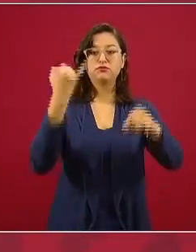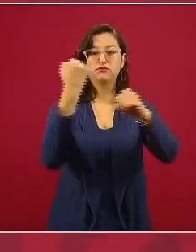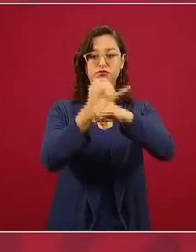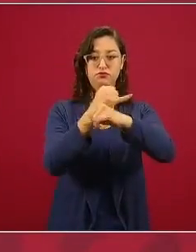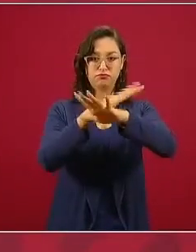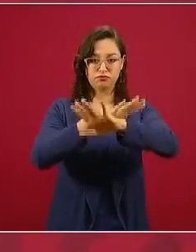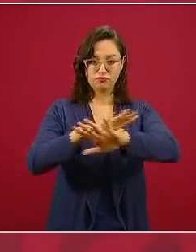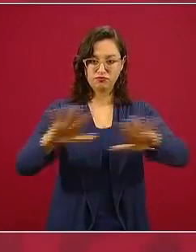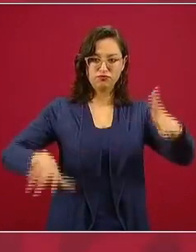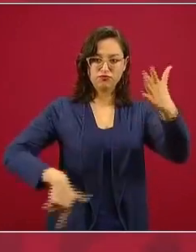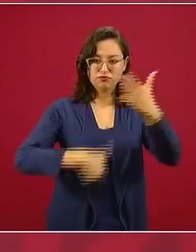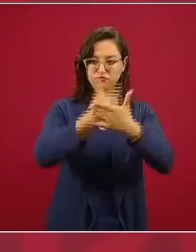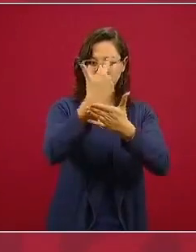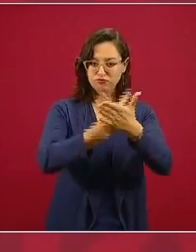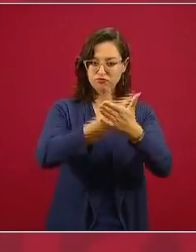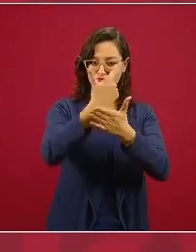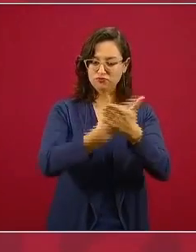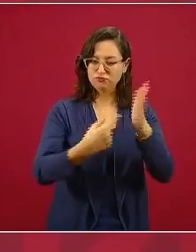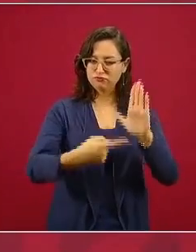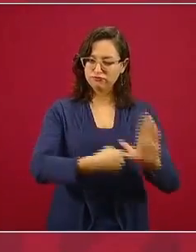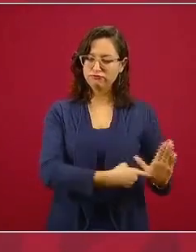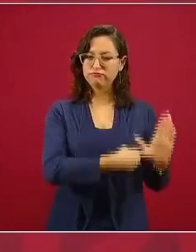voy a rendir cuentas